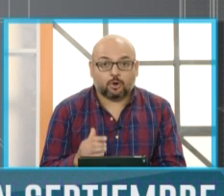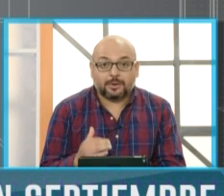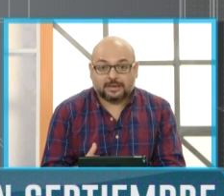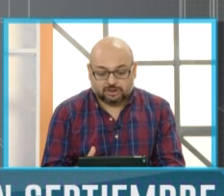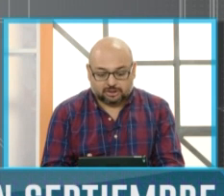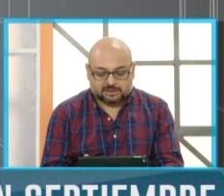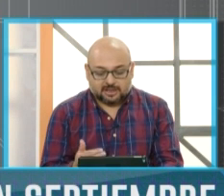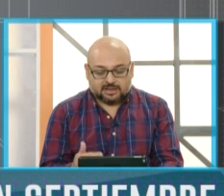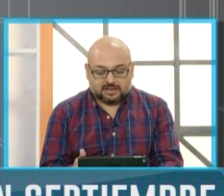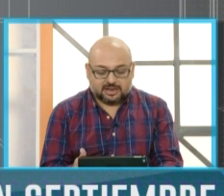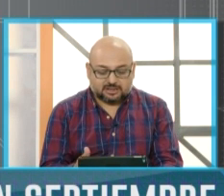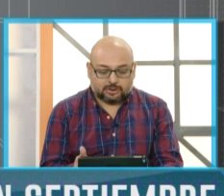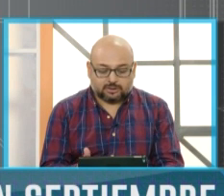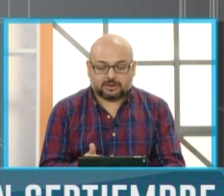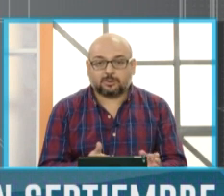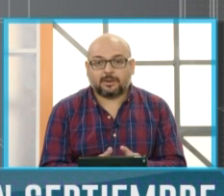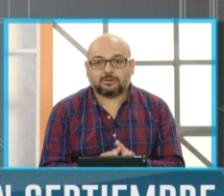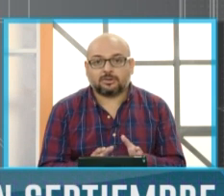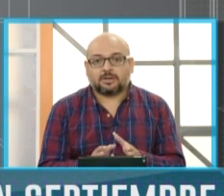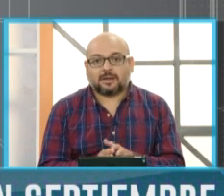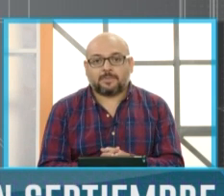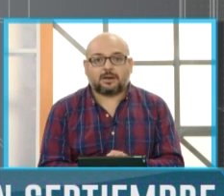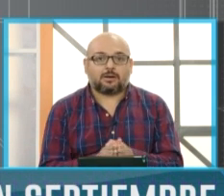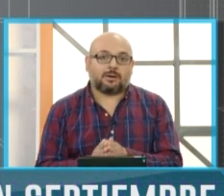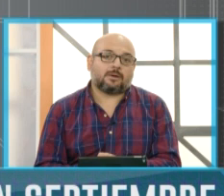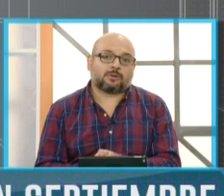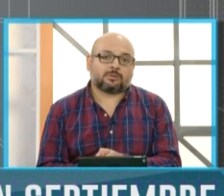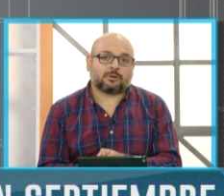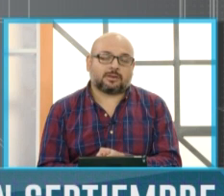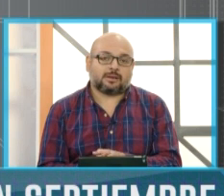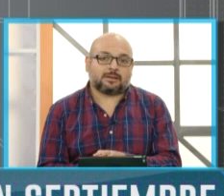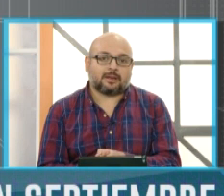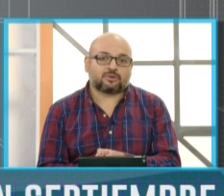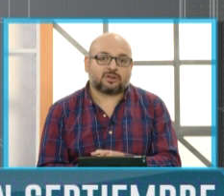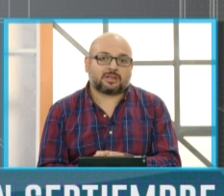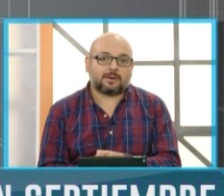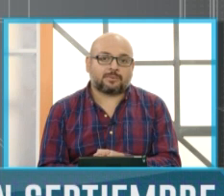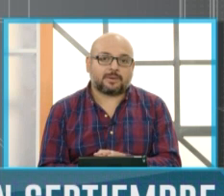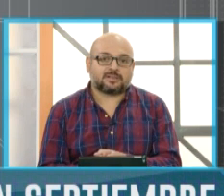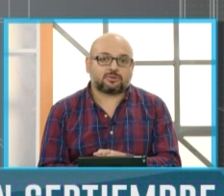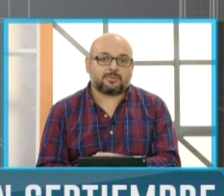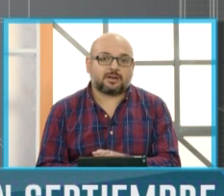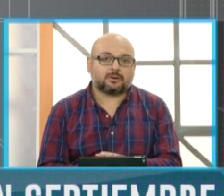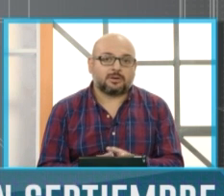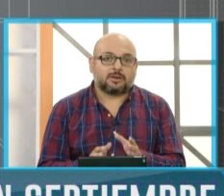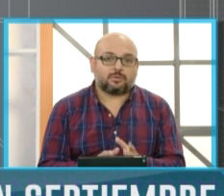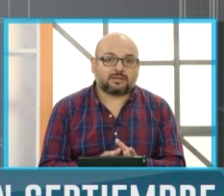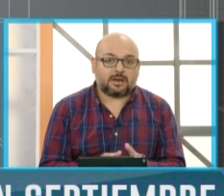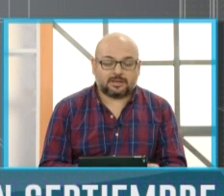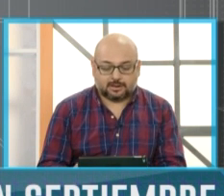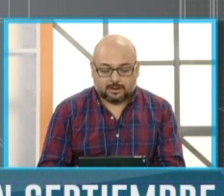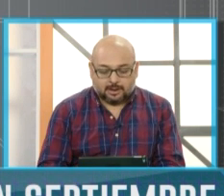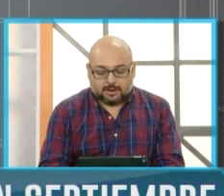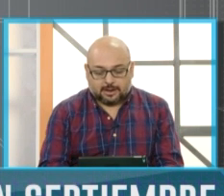regalar jubilaciones. Y allí, bueno, está tomando también la discusión que estaba en el programa de Desayuno Americano durante